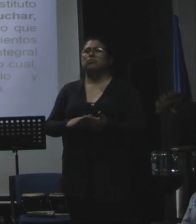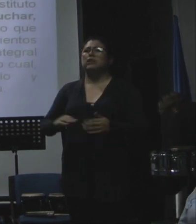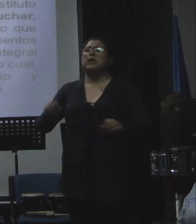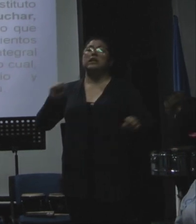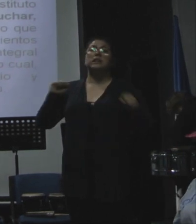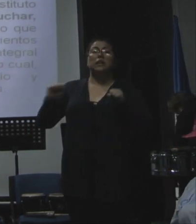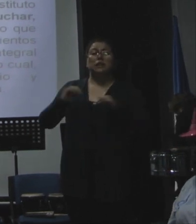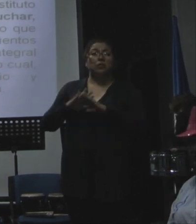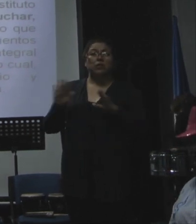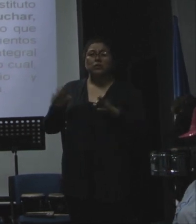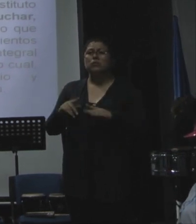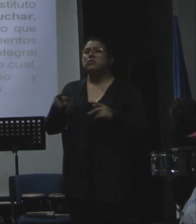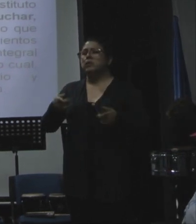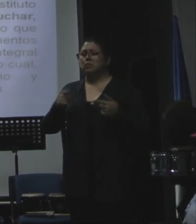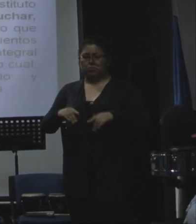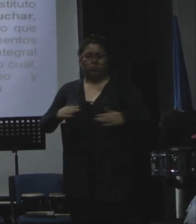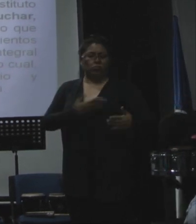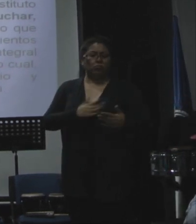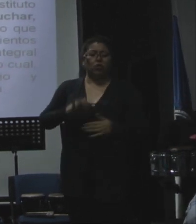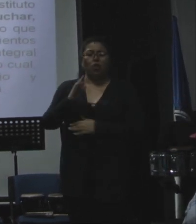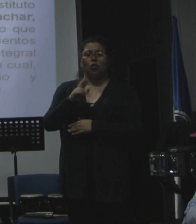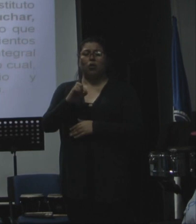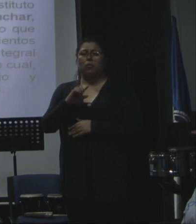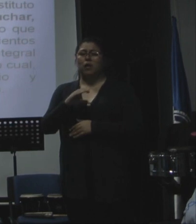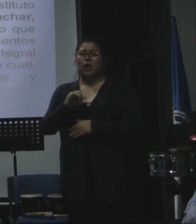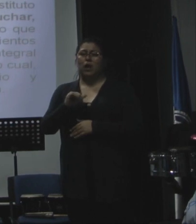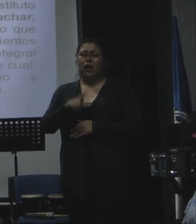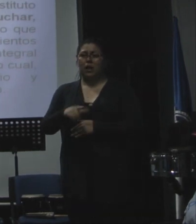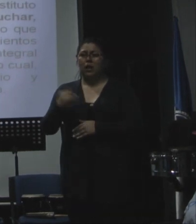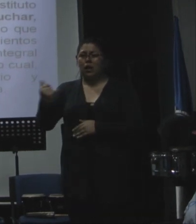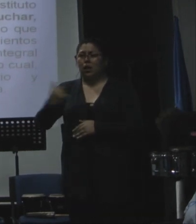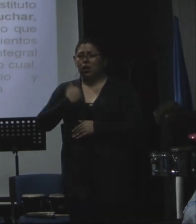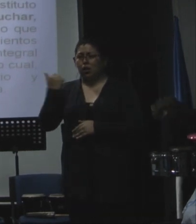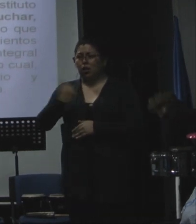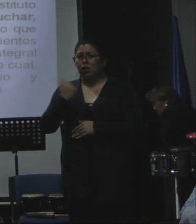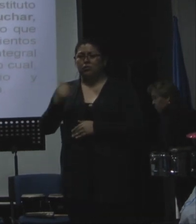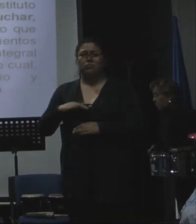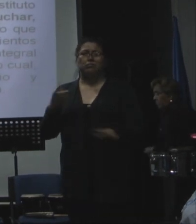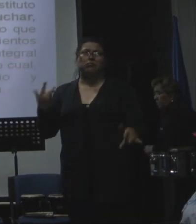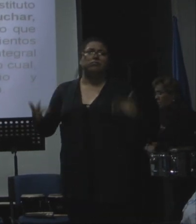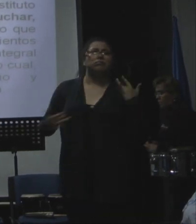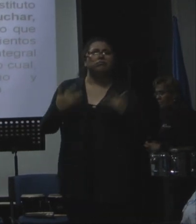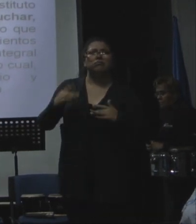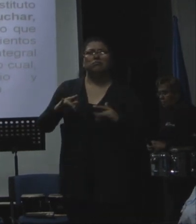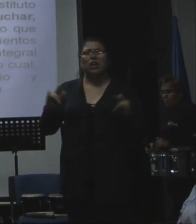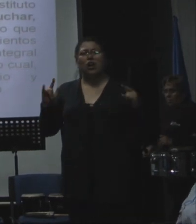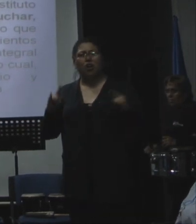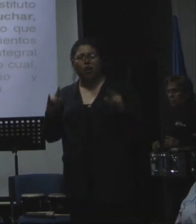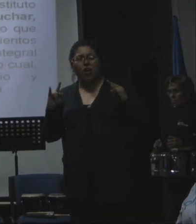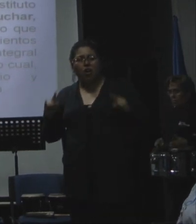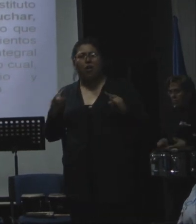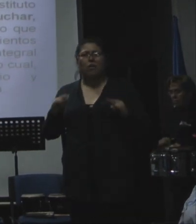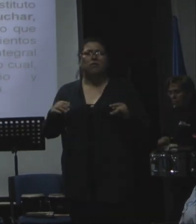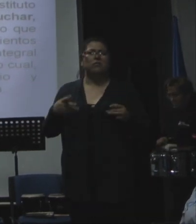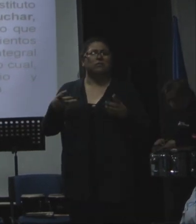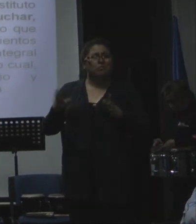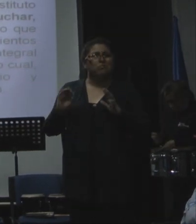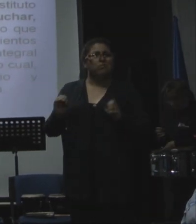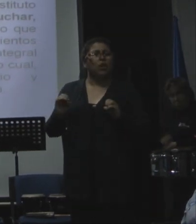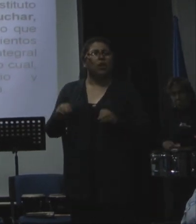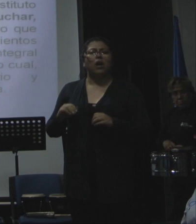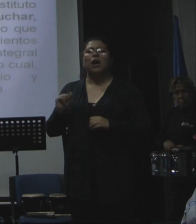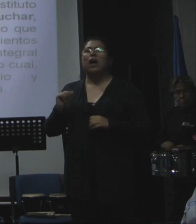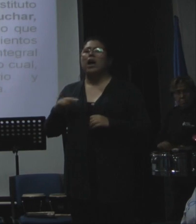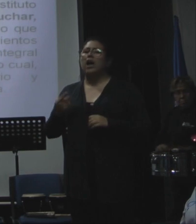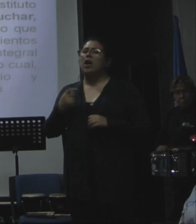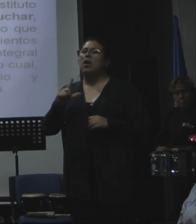sino también música tropical, pero claro, cuando uno está joven, los chicos son más afines al rock, a la música anglosajona, pero esto les